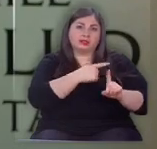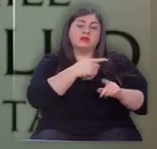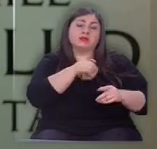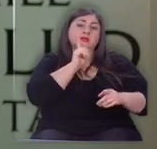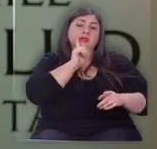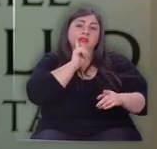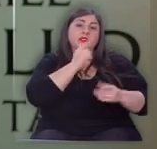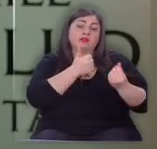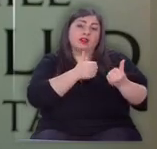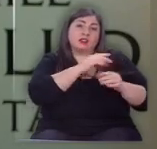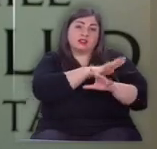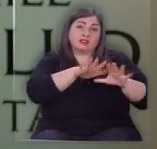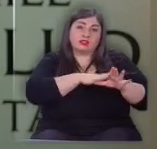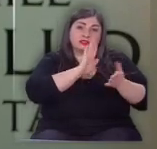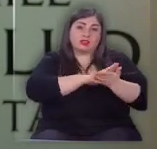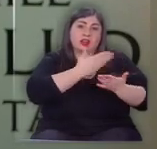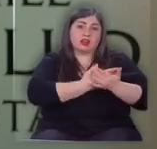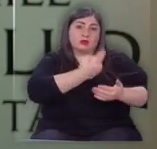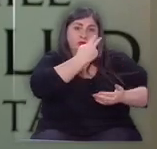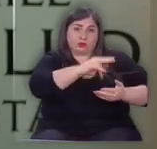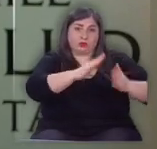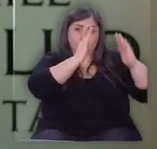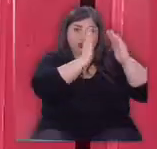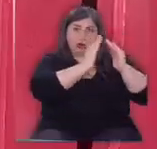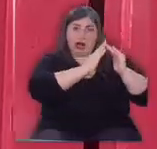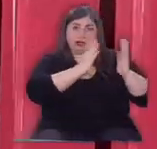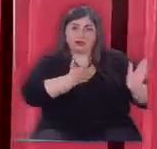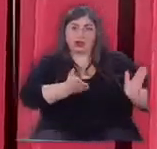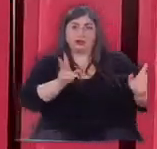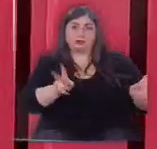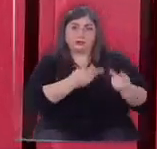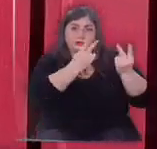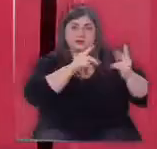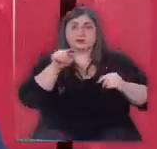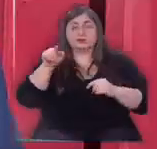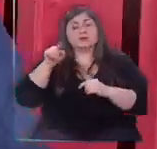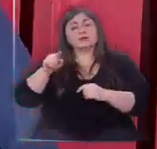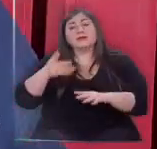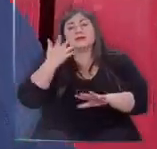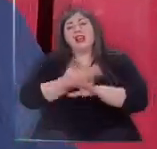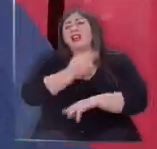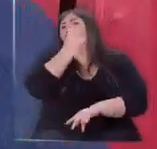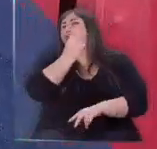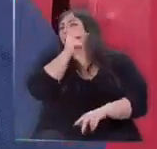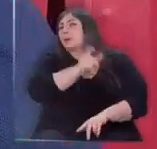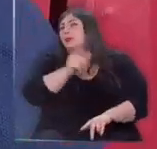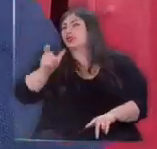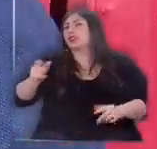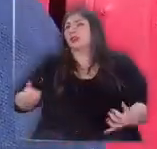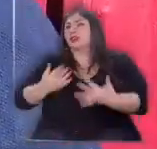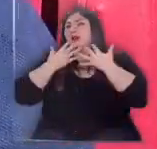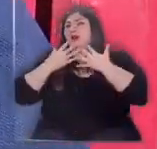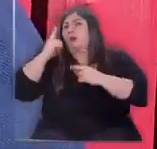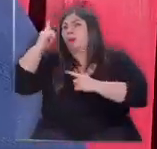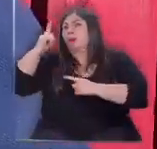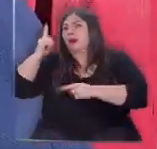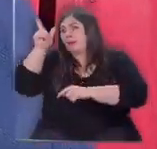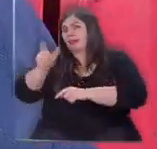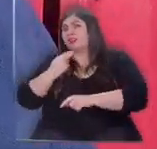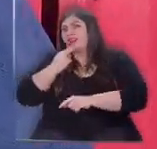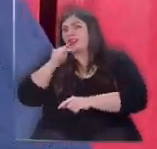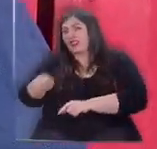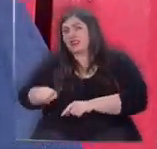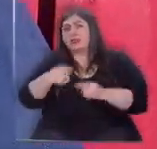salud y se encuentra recuperándose en su domicilio. Tenemos información de que hay 2 personas contagiadas, un residente y un funcionario,